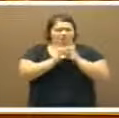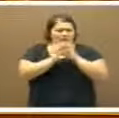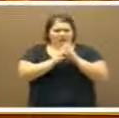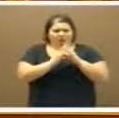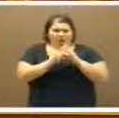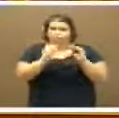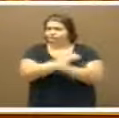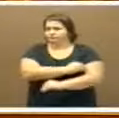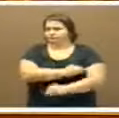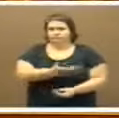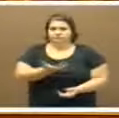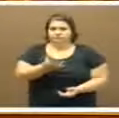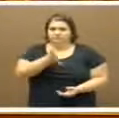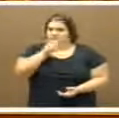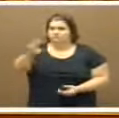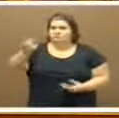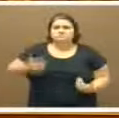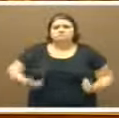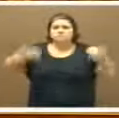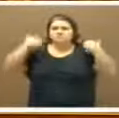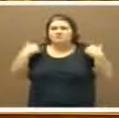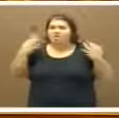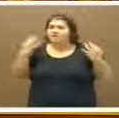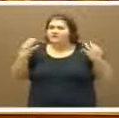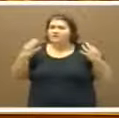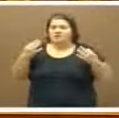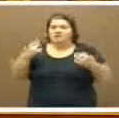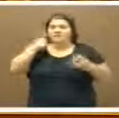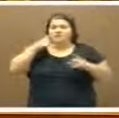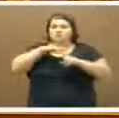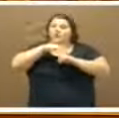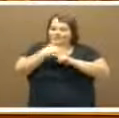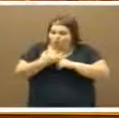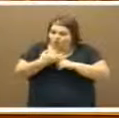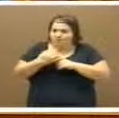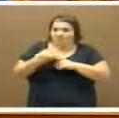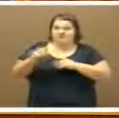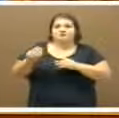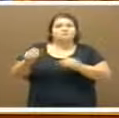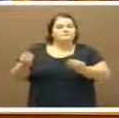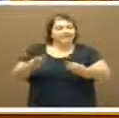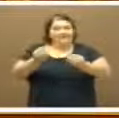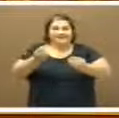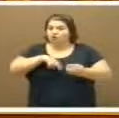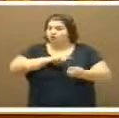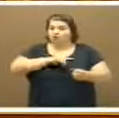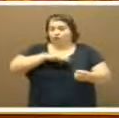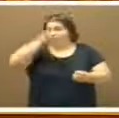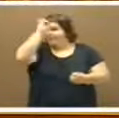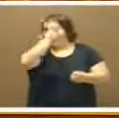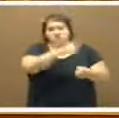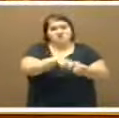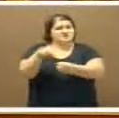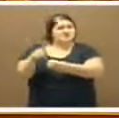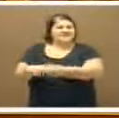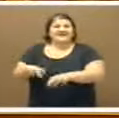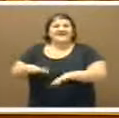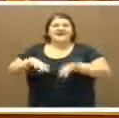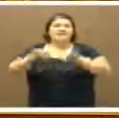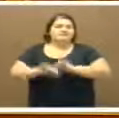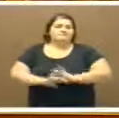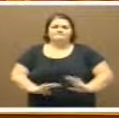responsabilidad. Ustedes tienen que criar esa criatura, tienen que cuidar esa criatura que han traído entre los dos. Pero nosotros no nos metemos en ese